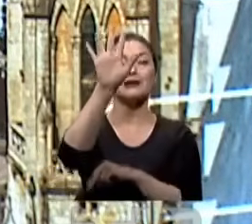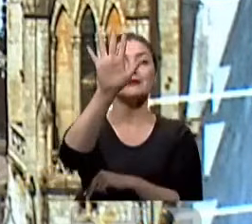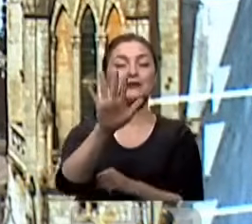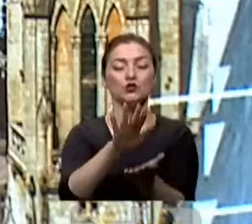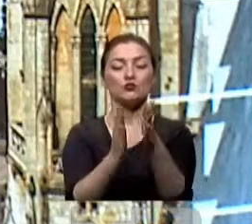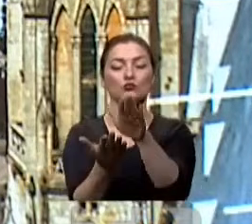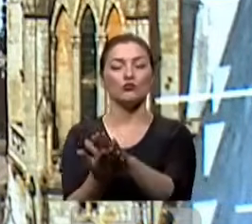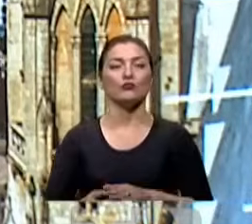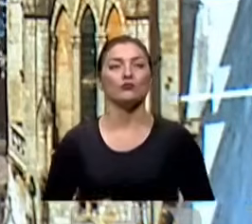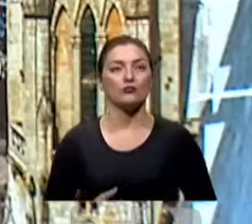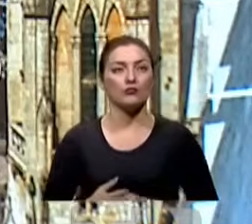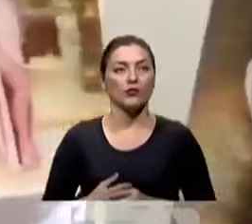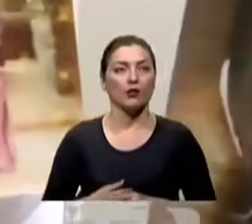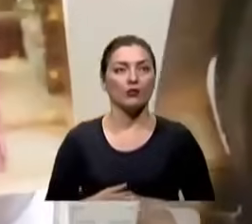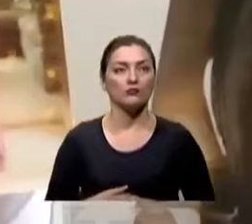25 de noviembre.